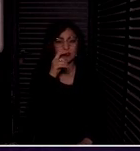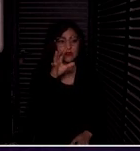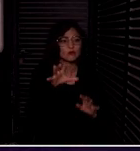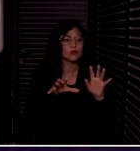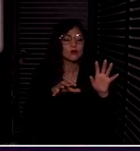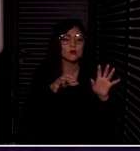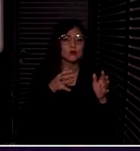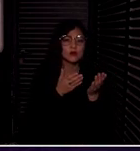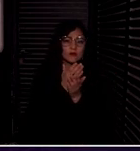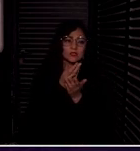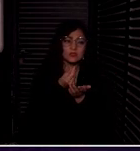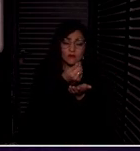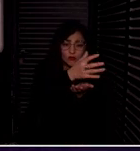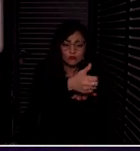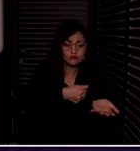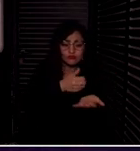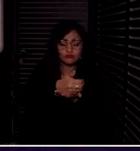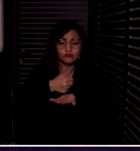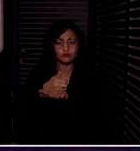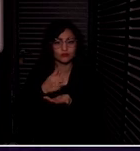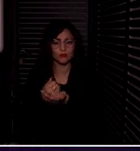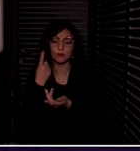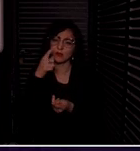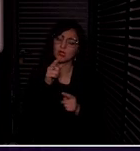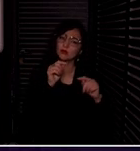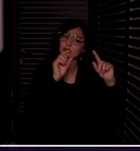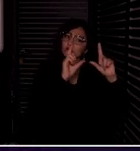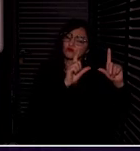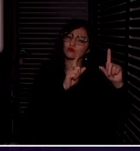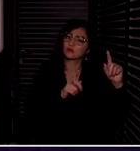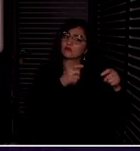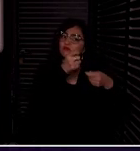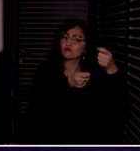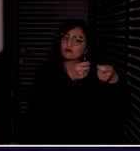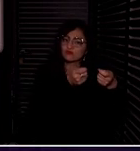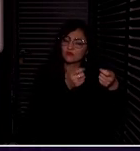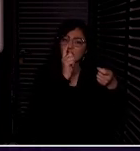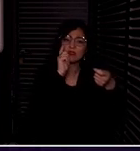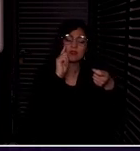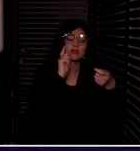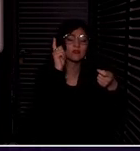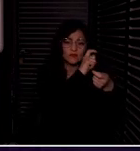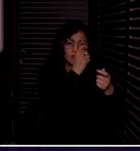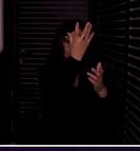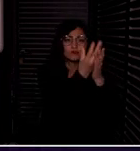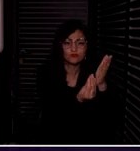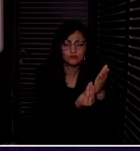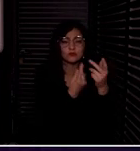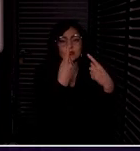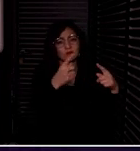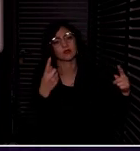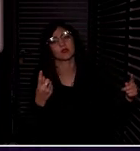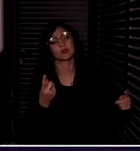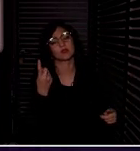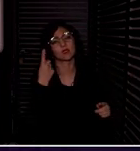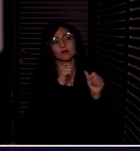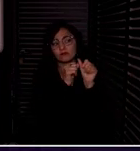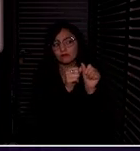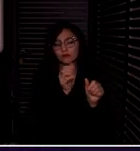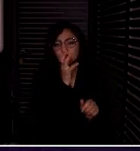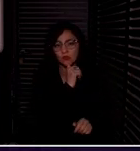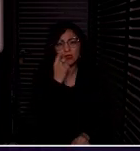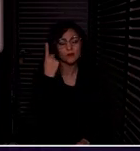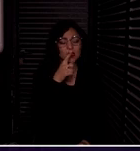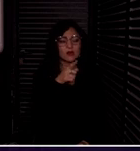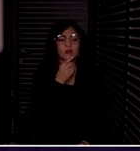Estas plataformas no tributan, no se sostiene después económicamente, tienen su domicilio fiscal en otros países, pero posteriormente también sobre